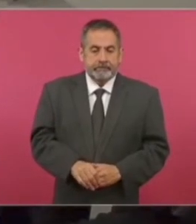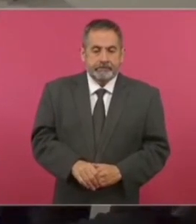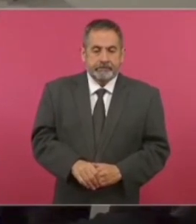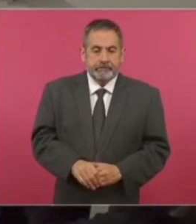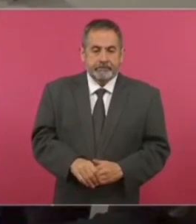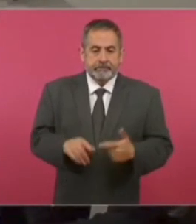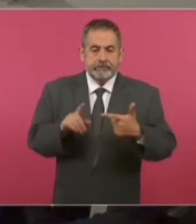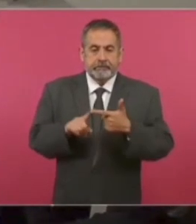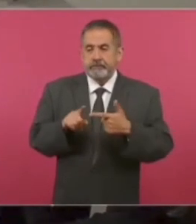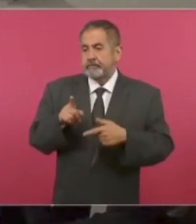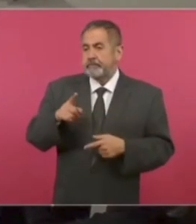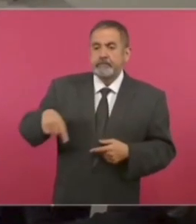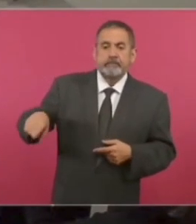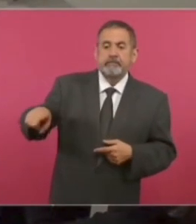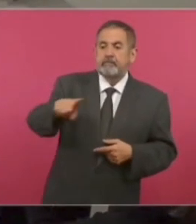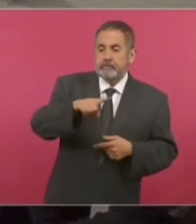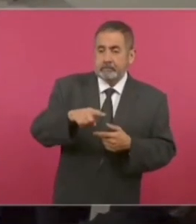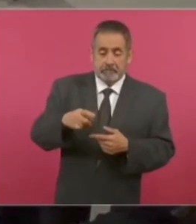los más pobres ganan